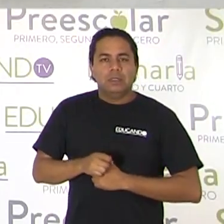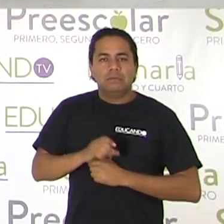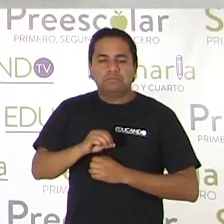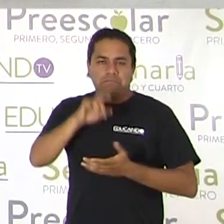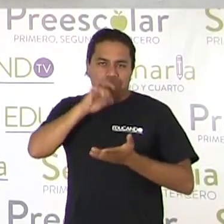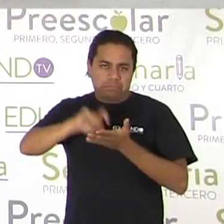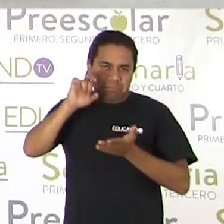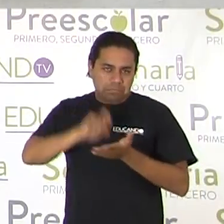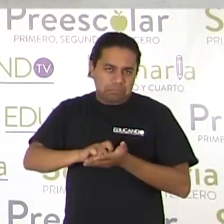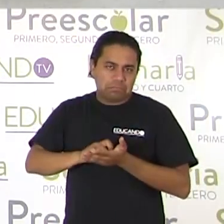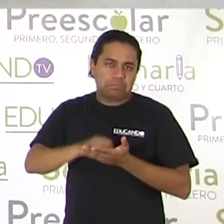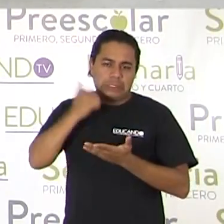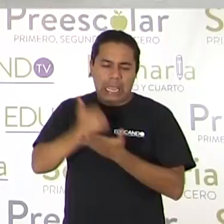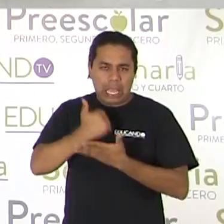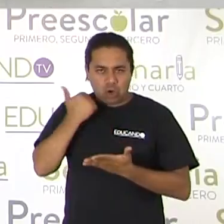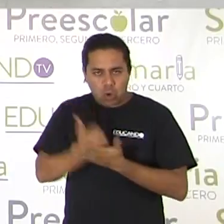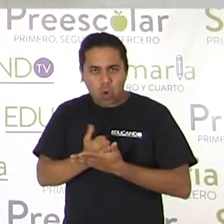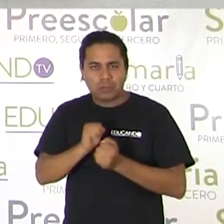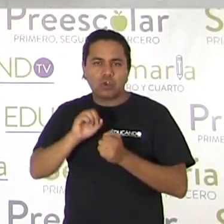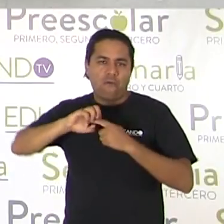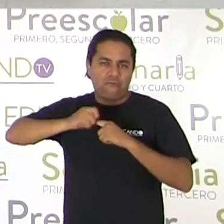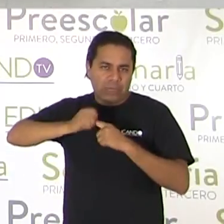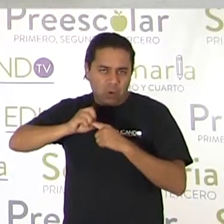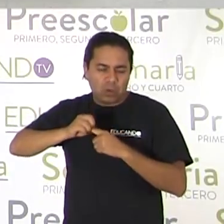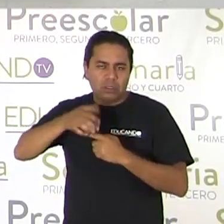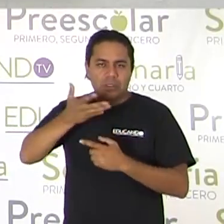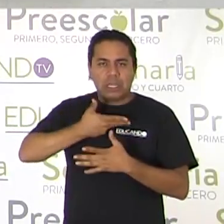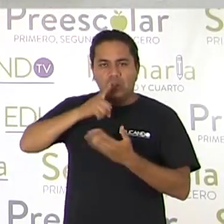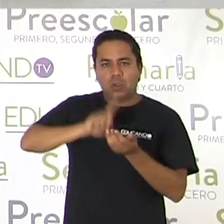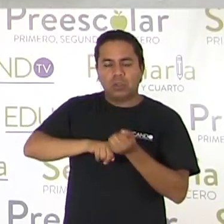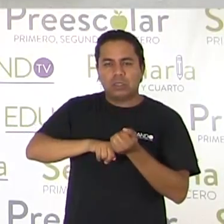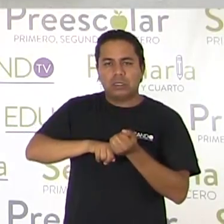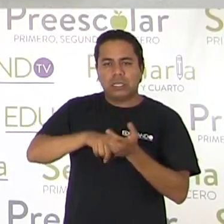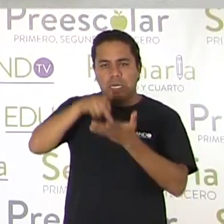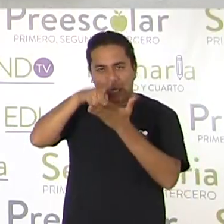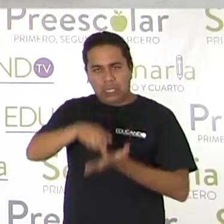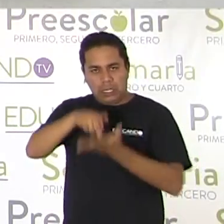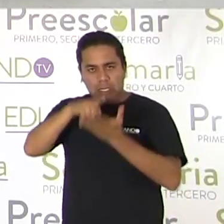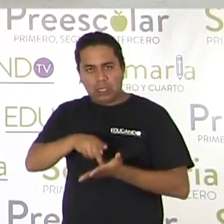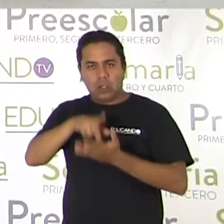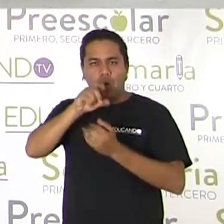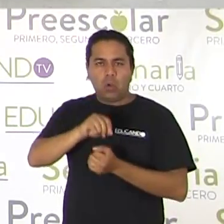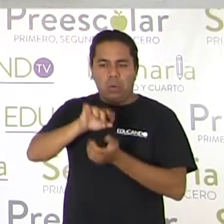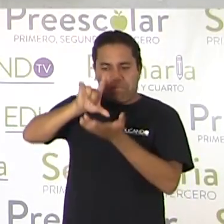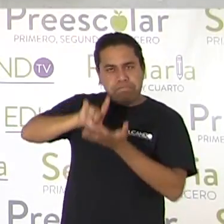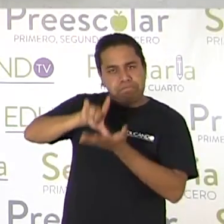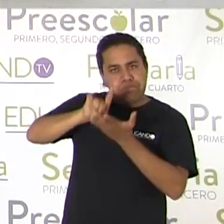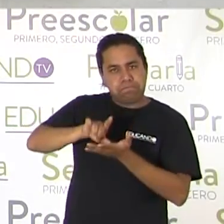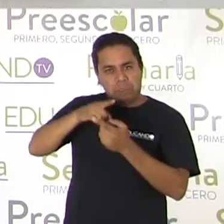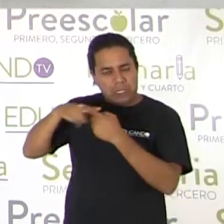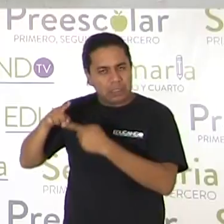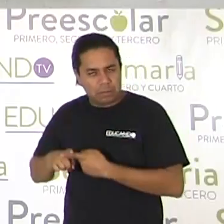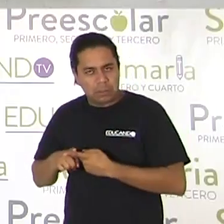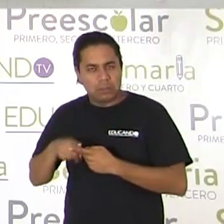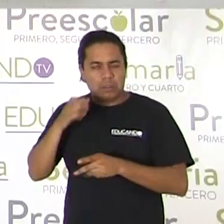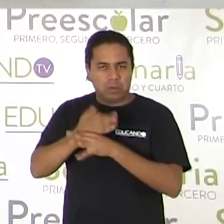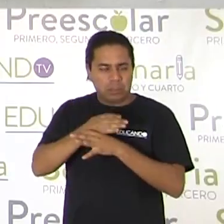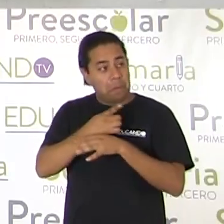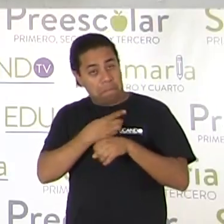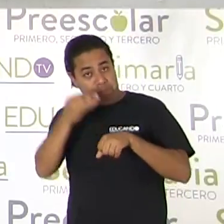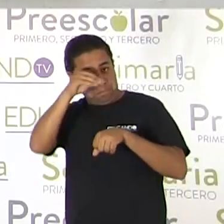el arroz, el frijol, vienen en unidades ya sea de peso o de volumen. Y vamos a anexar uno